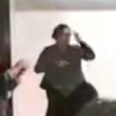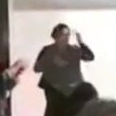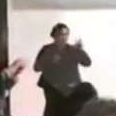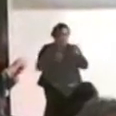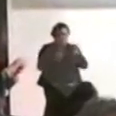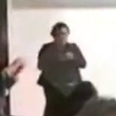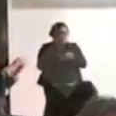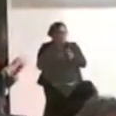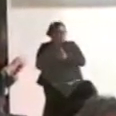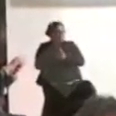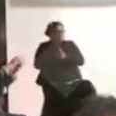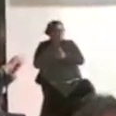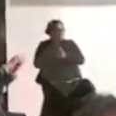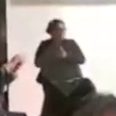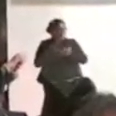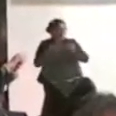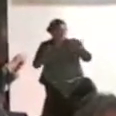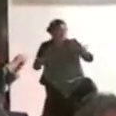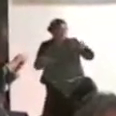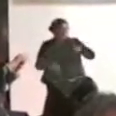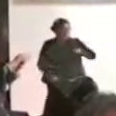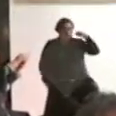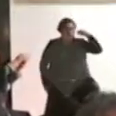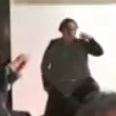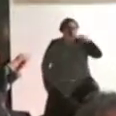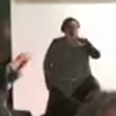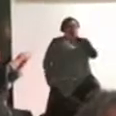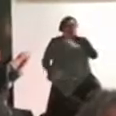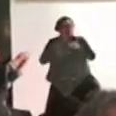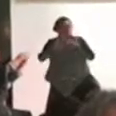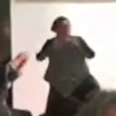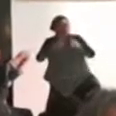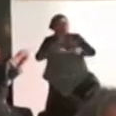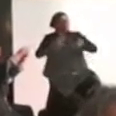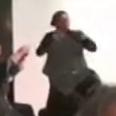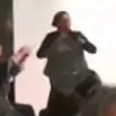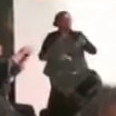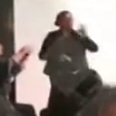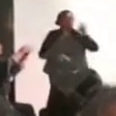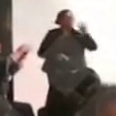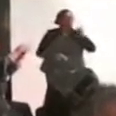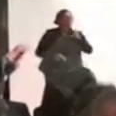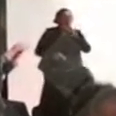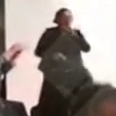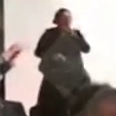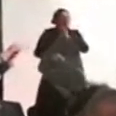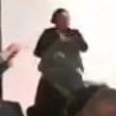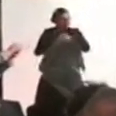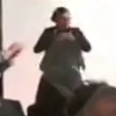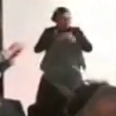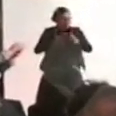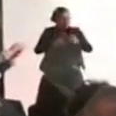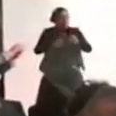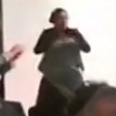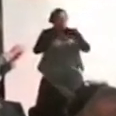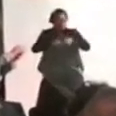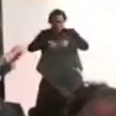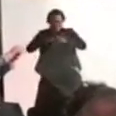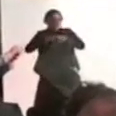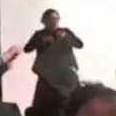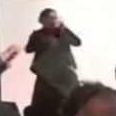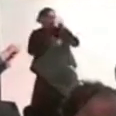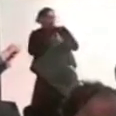tiempo. En Oaxaca hoy se puede abrir un negocio en solo 45 minutos y en una ventanilla